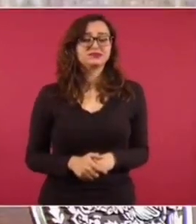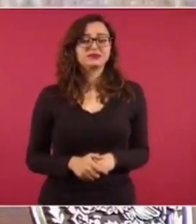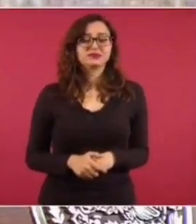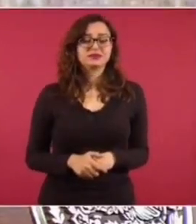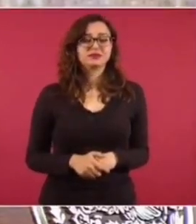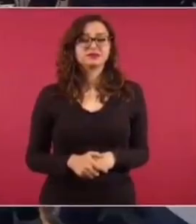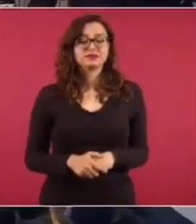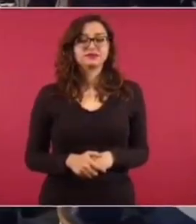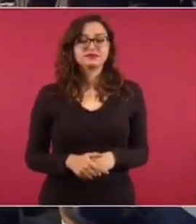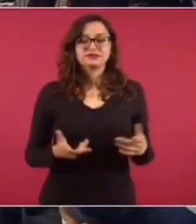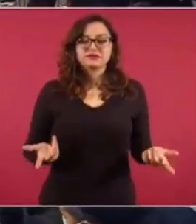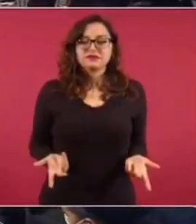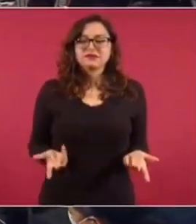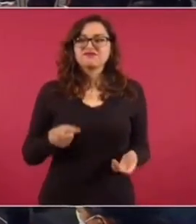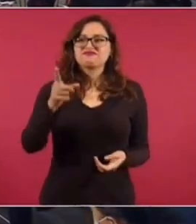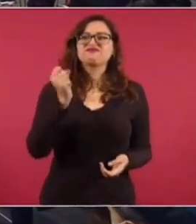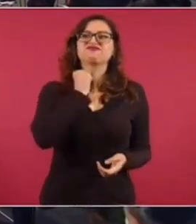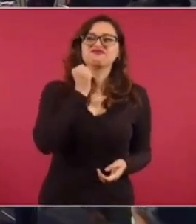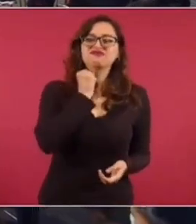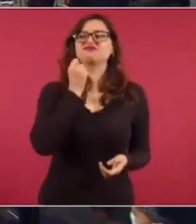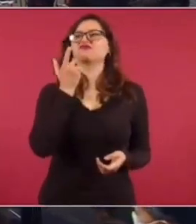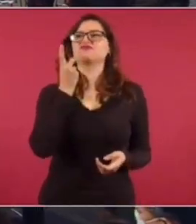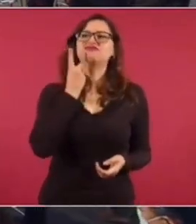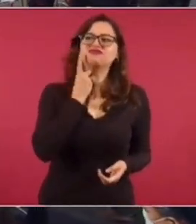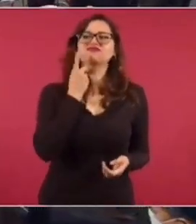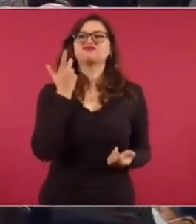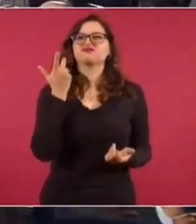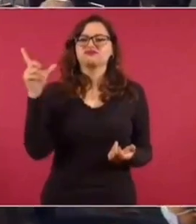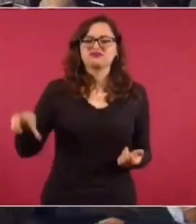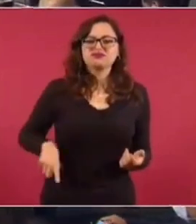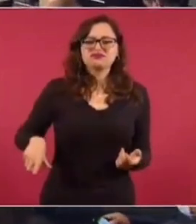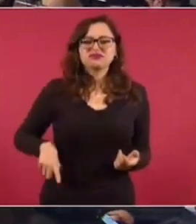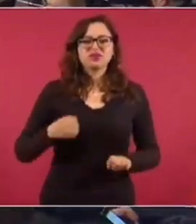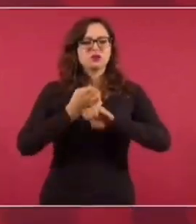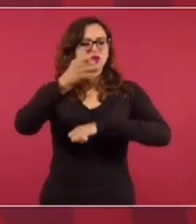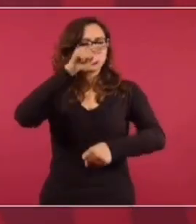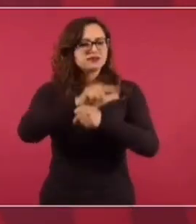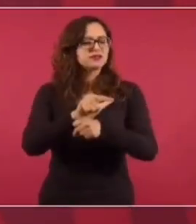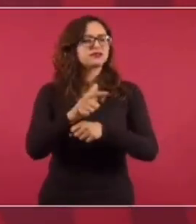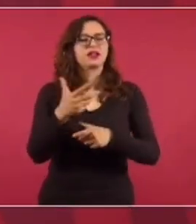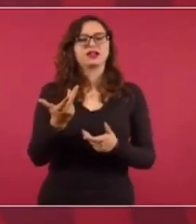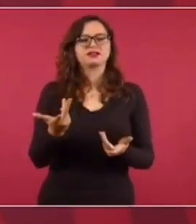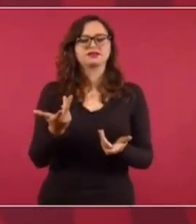es que haya interés en un gobierno estatal